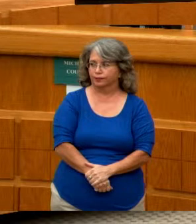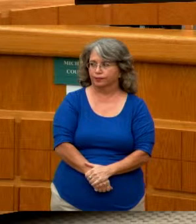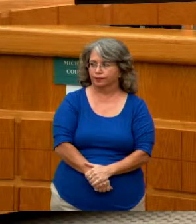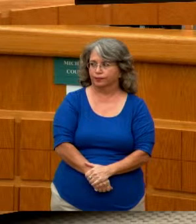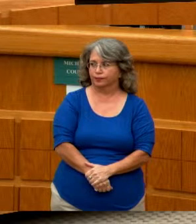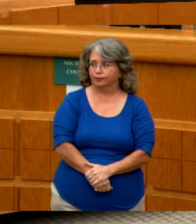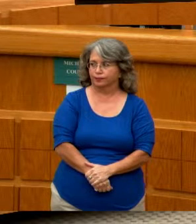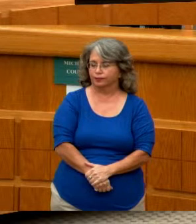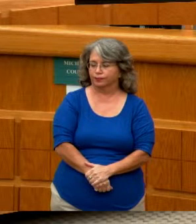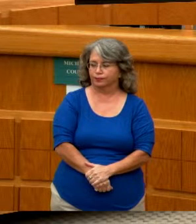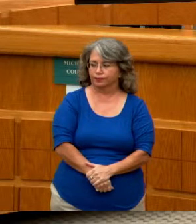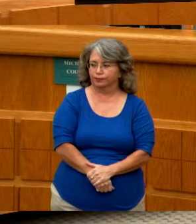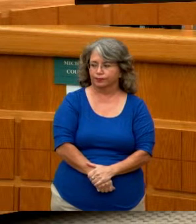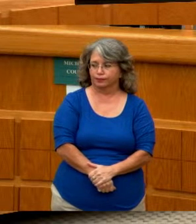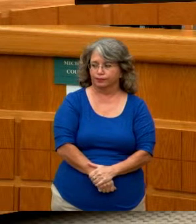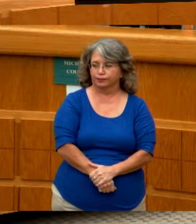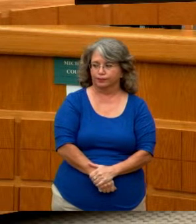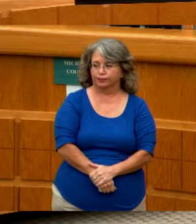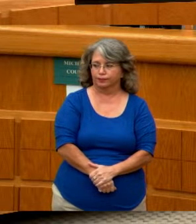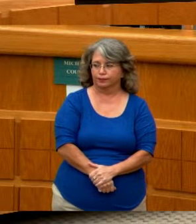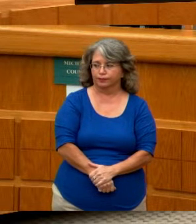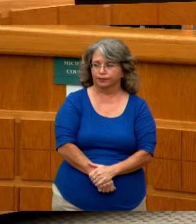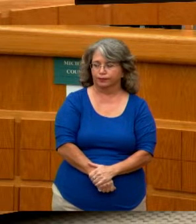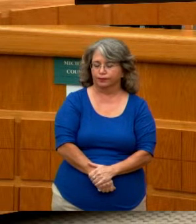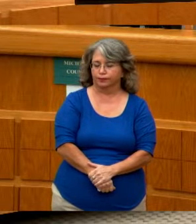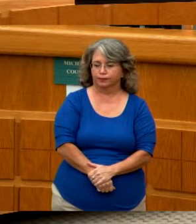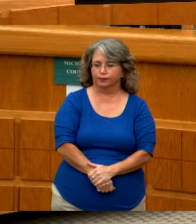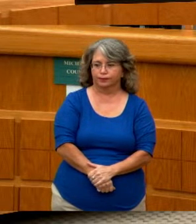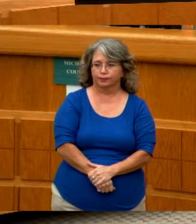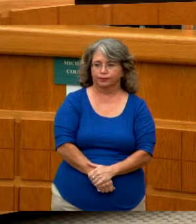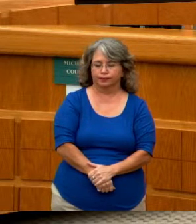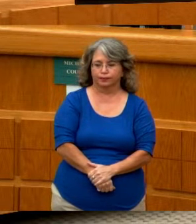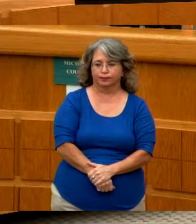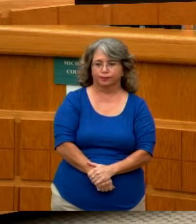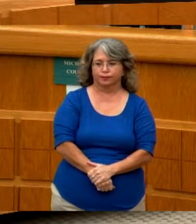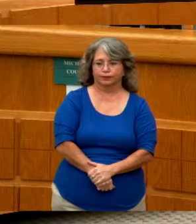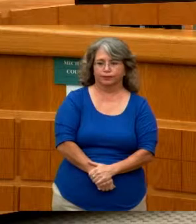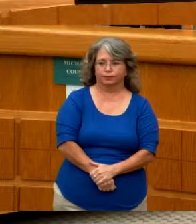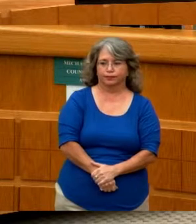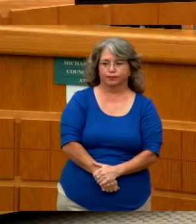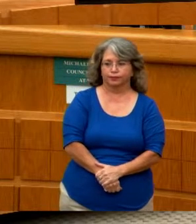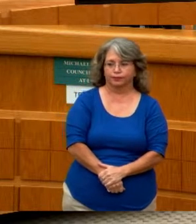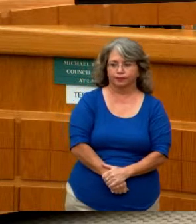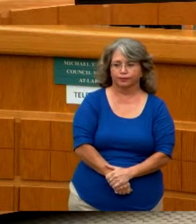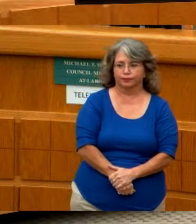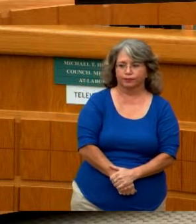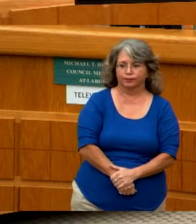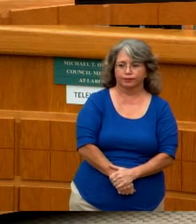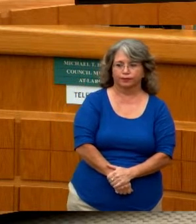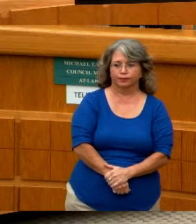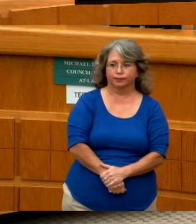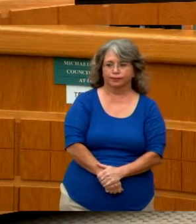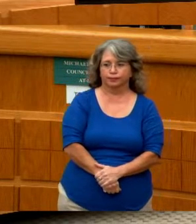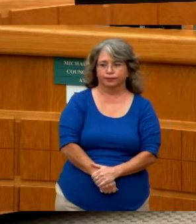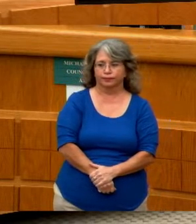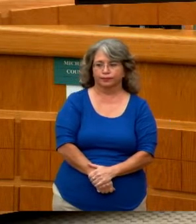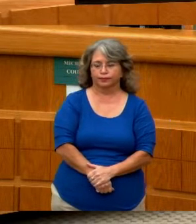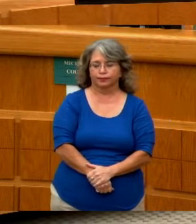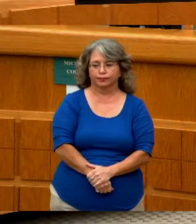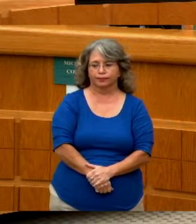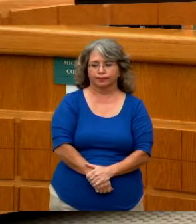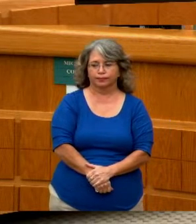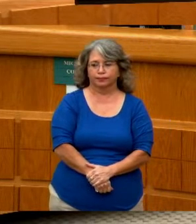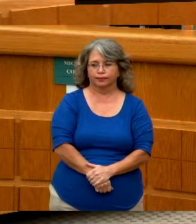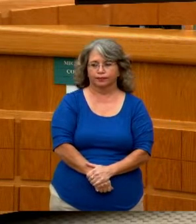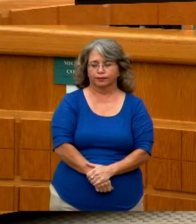cancelar, solo que tome sus precauciones. La juez Canales, la directora del Departamento de Salud y la Universidad Texas A&M le van a dar información pertinente.